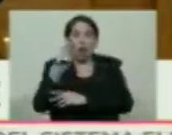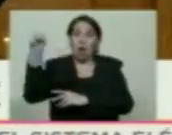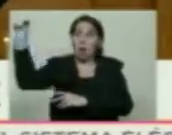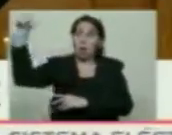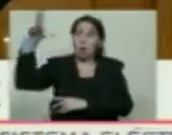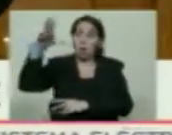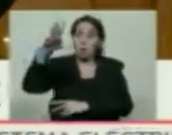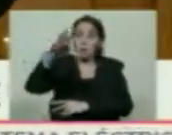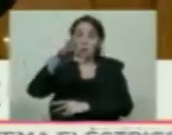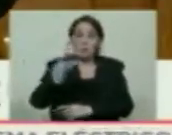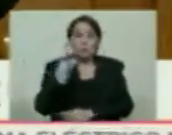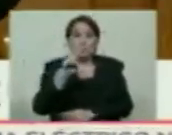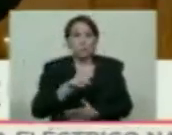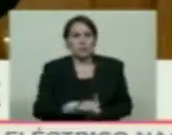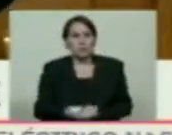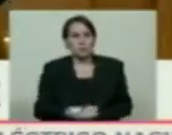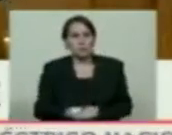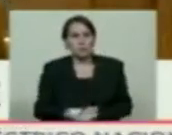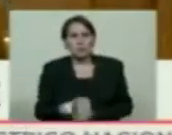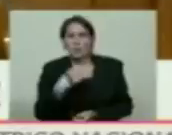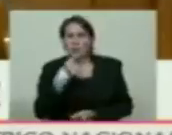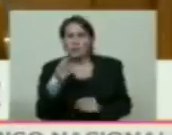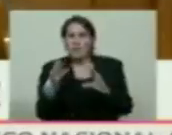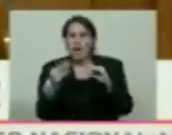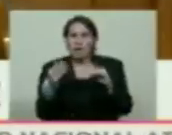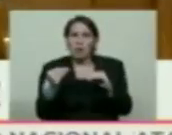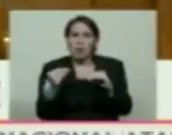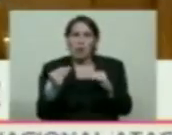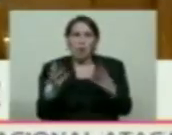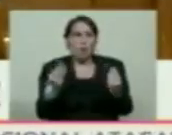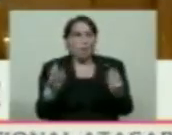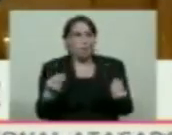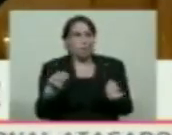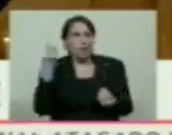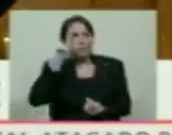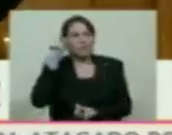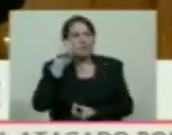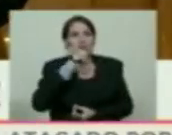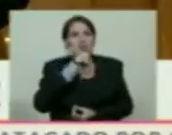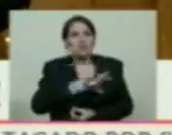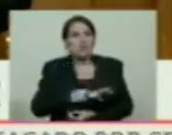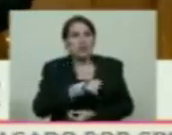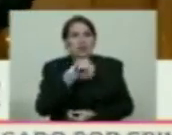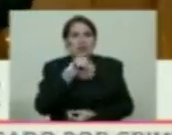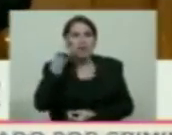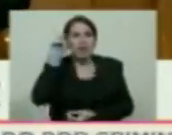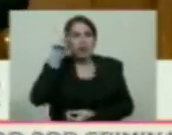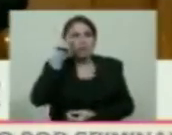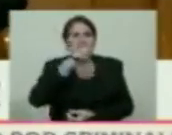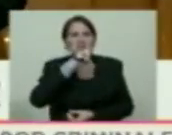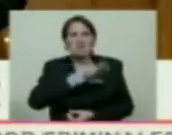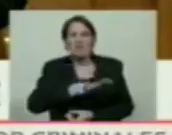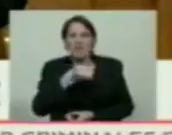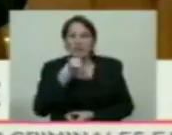Pero después ella llega y me dice que ella habla mucho con su profesora de historia. ¿Sabe quién es su profesora de historia? Su abuela.